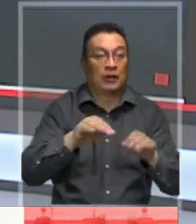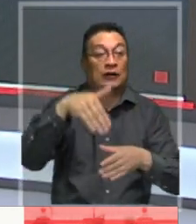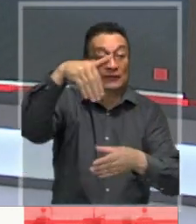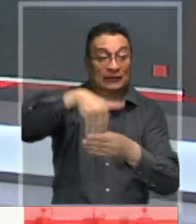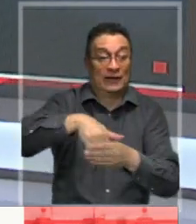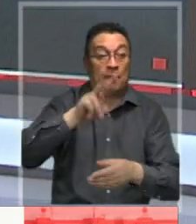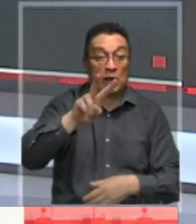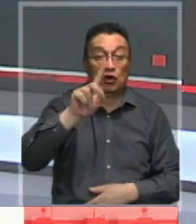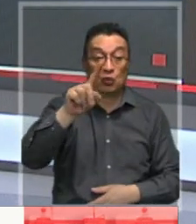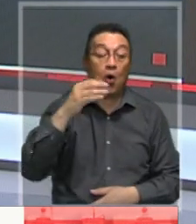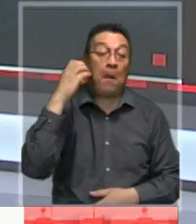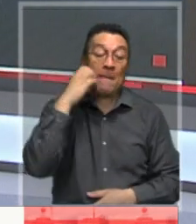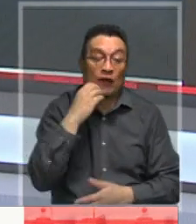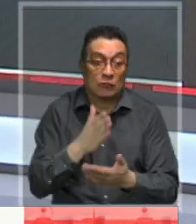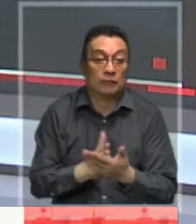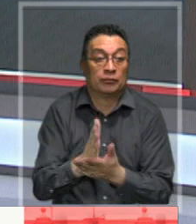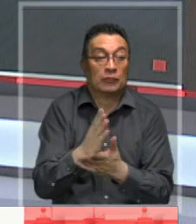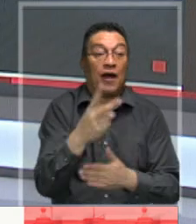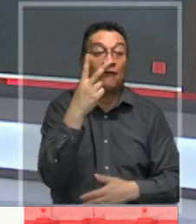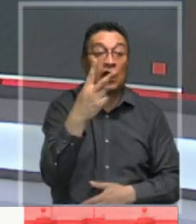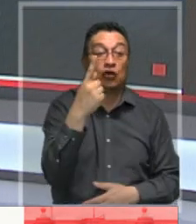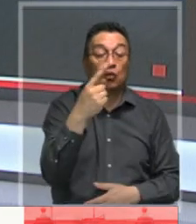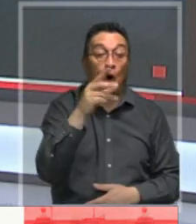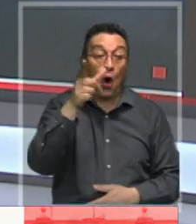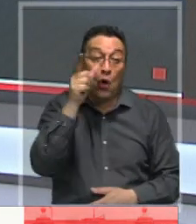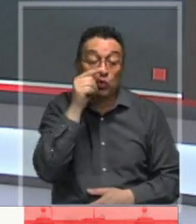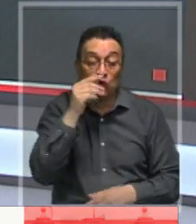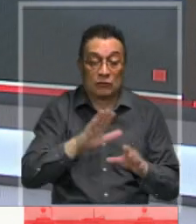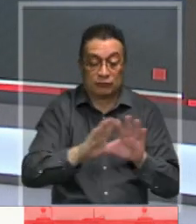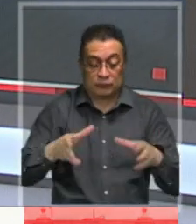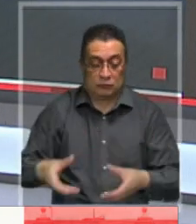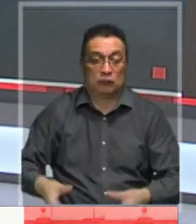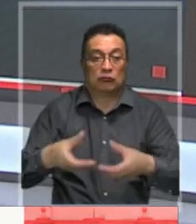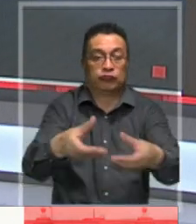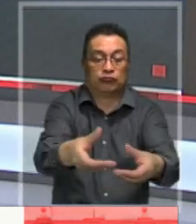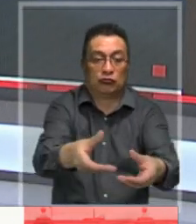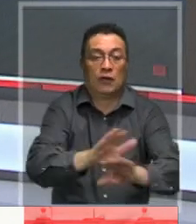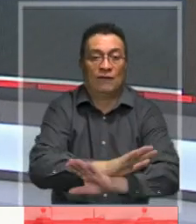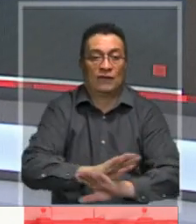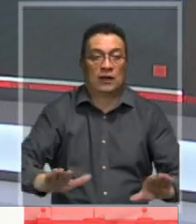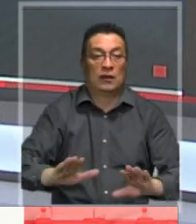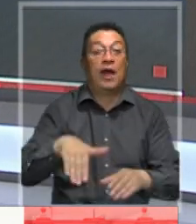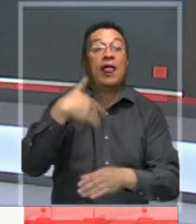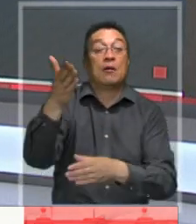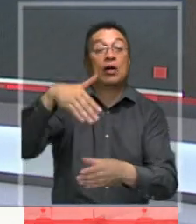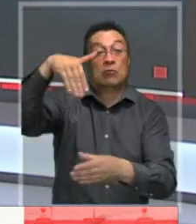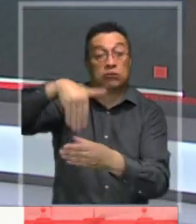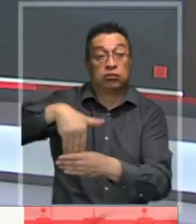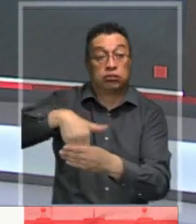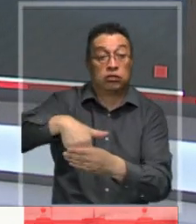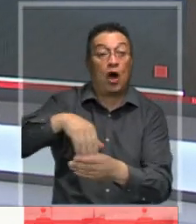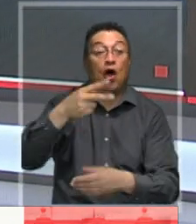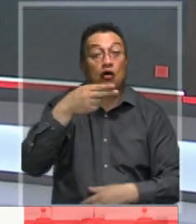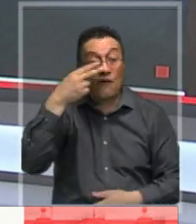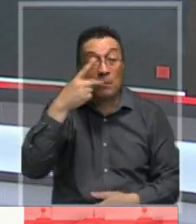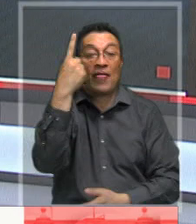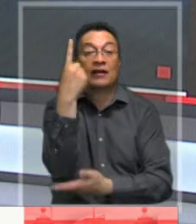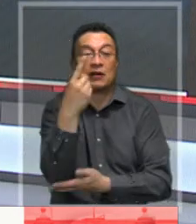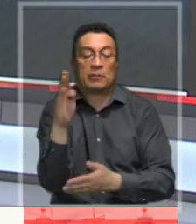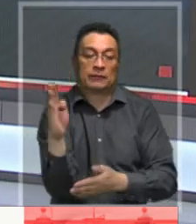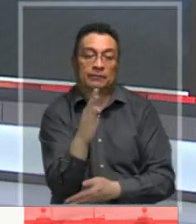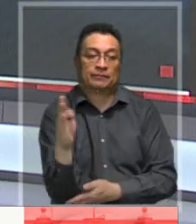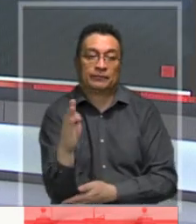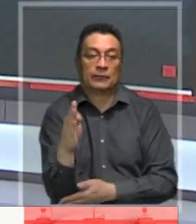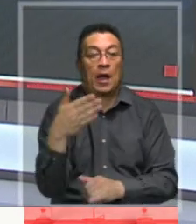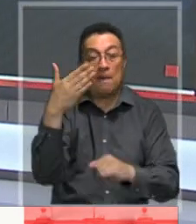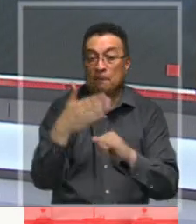se instalaría. El 21 de octubre, súper rápido, se entregaría también la propuesta. Y luego el plebiscito de salida con voto obligatorio en noviembre y diciembre. Los plazos, al parecer,